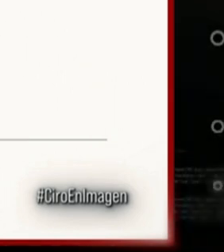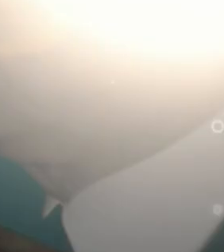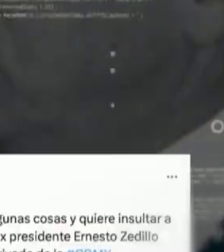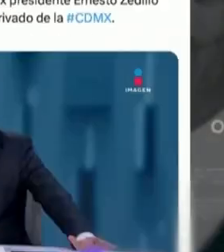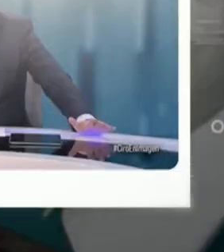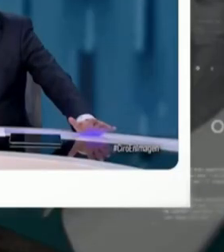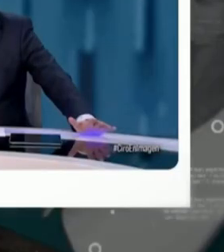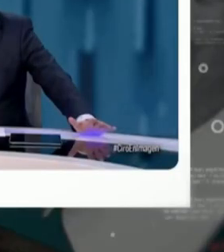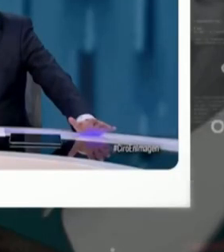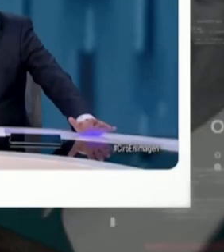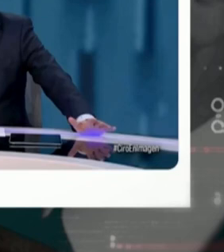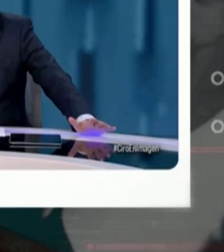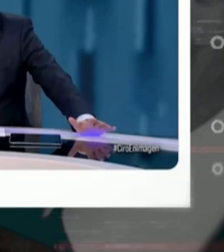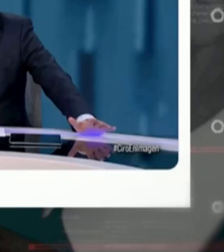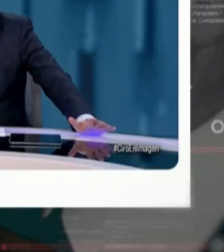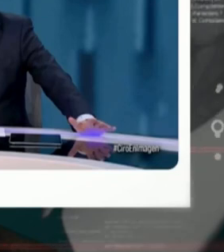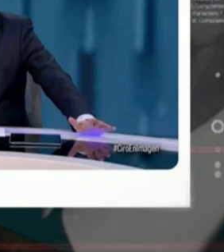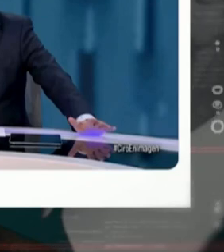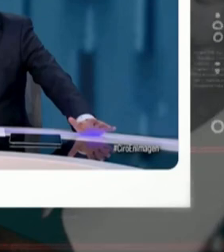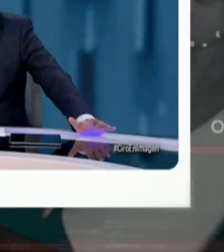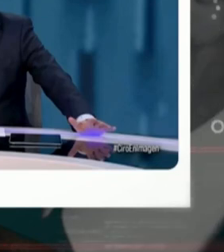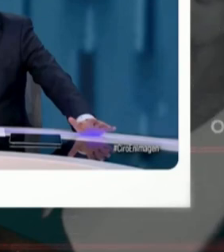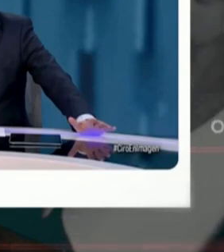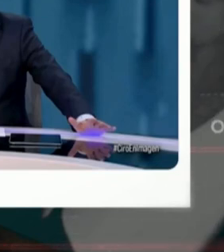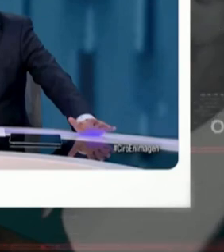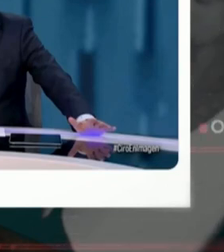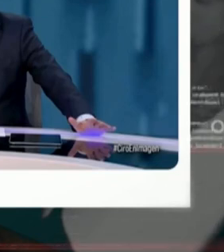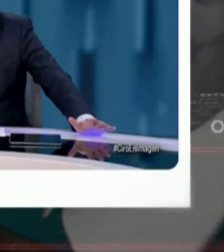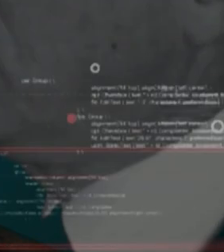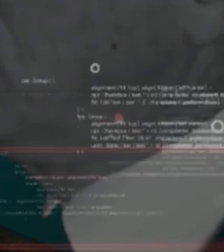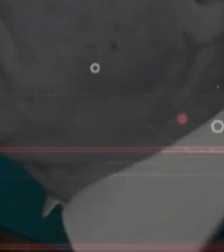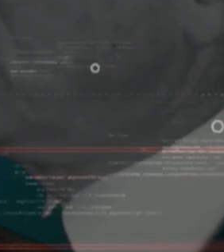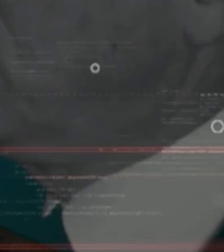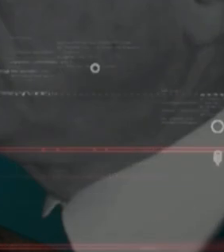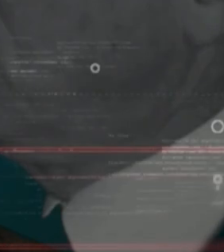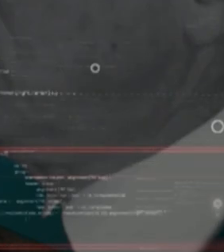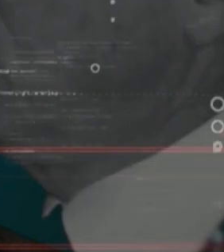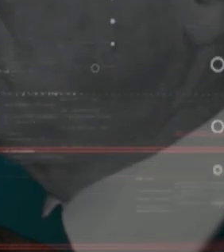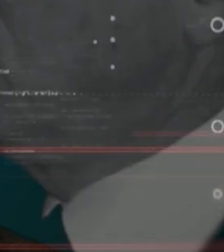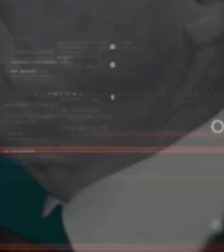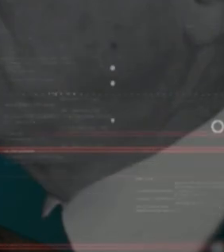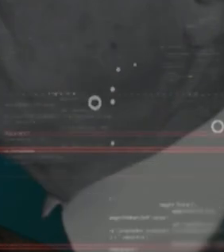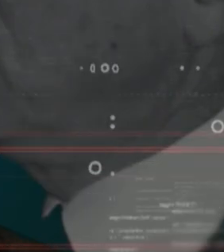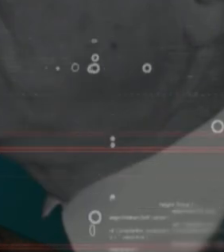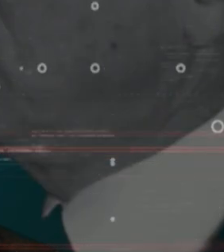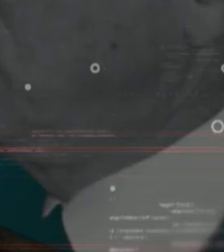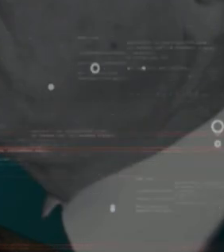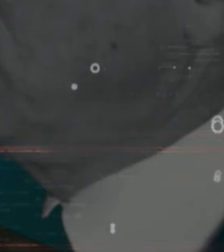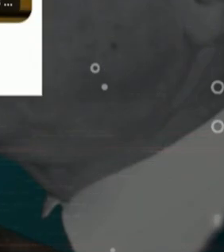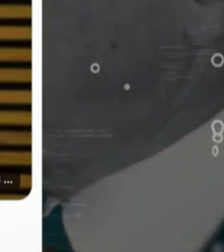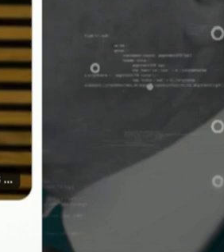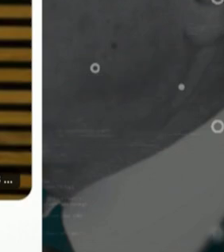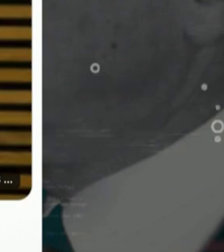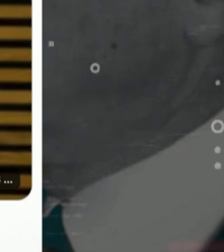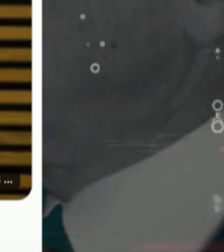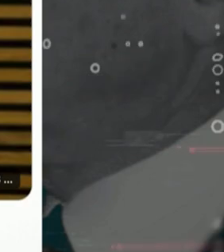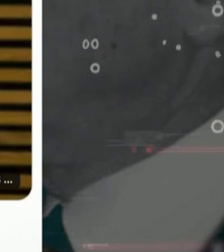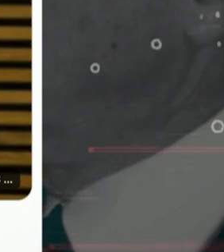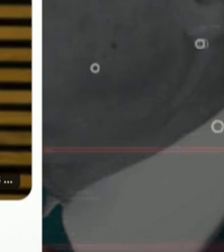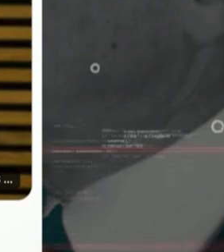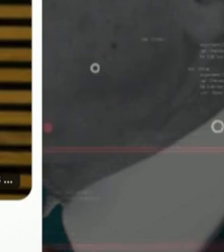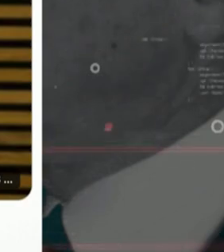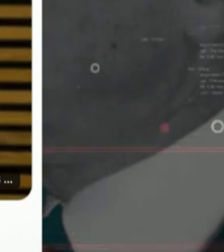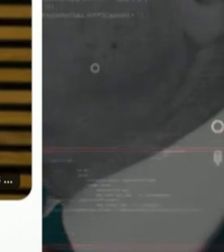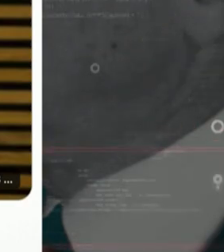Políticos, comentaristas y usuarios de redes sociales repitieron que calificar a alguien como neoliberal es sinónimo de un